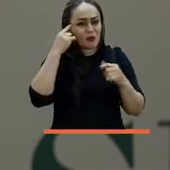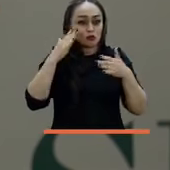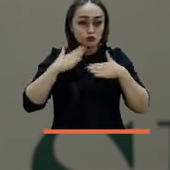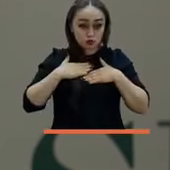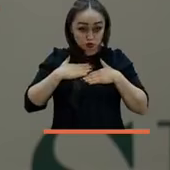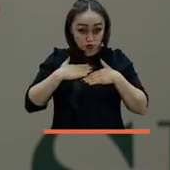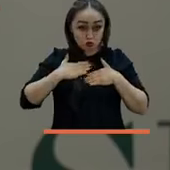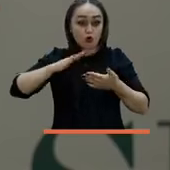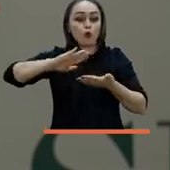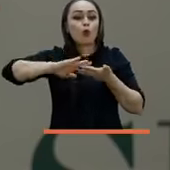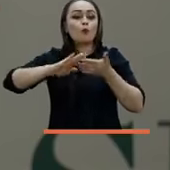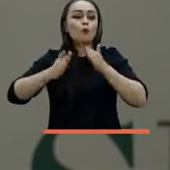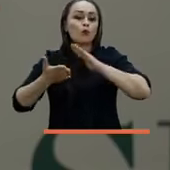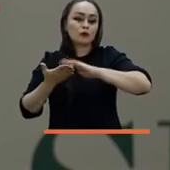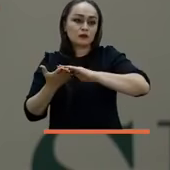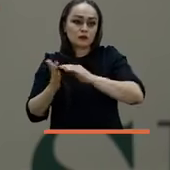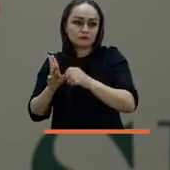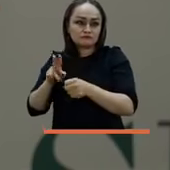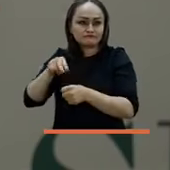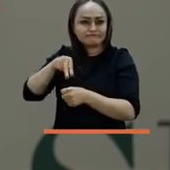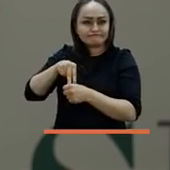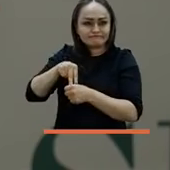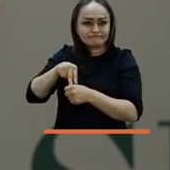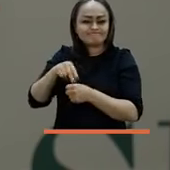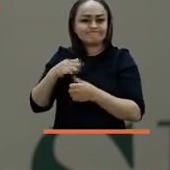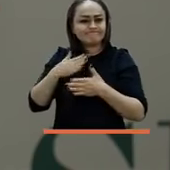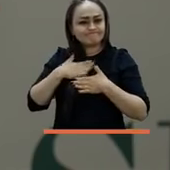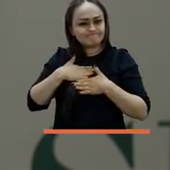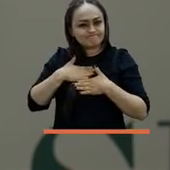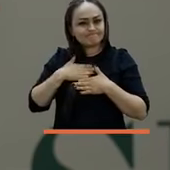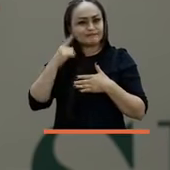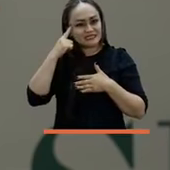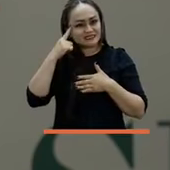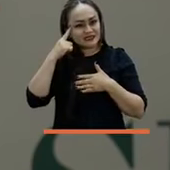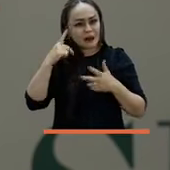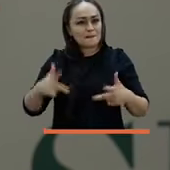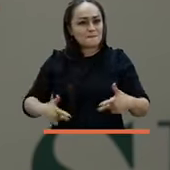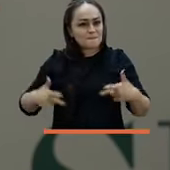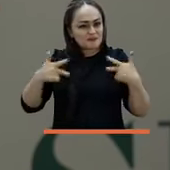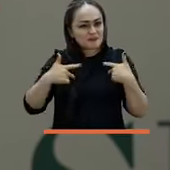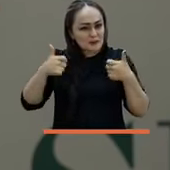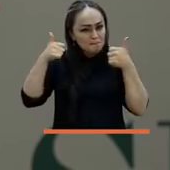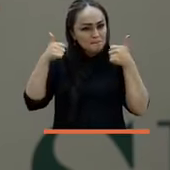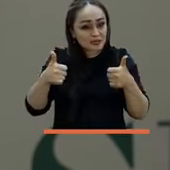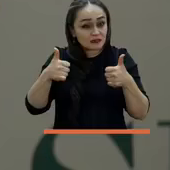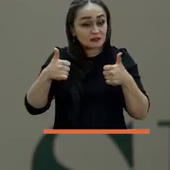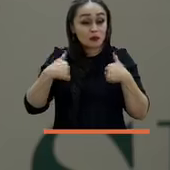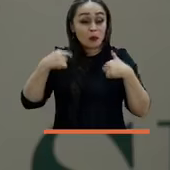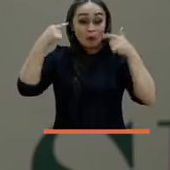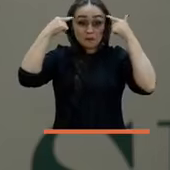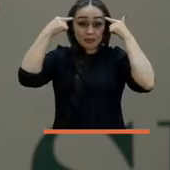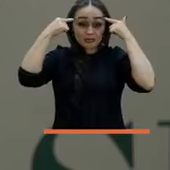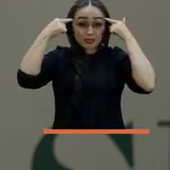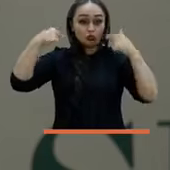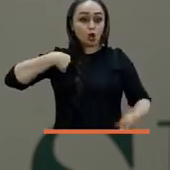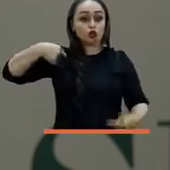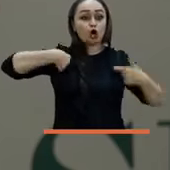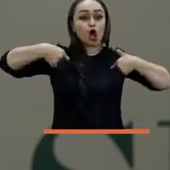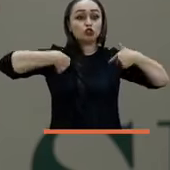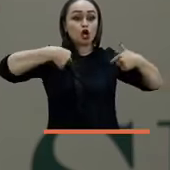comunidad el sumak kawsay el buen vivir que no solamente pienso para mí sino colectivamente